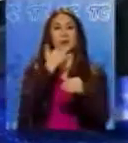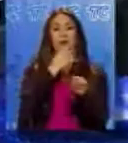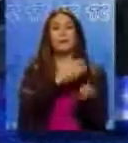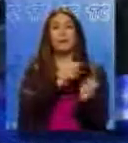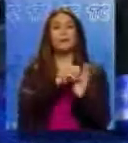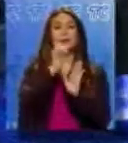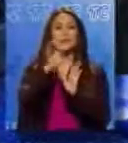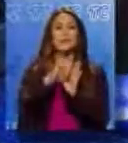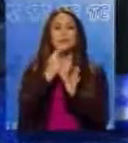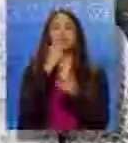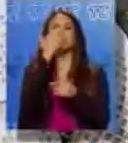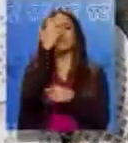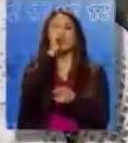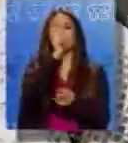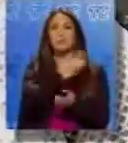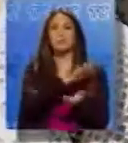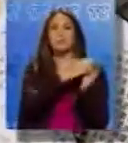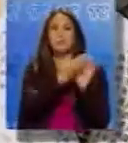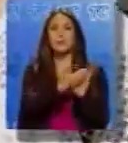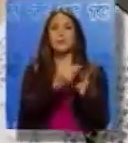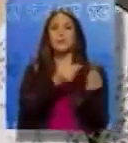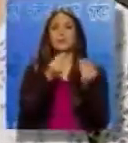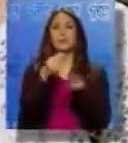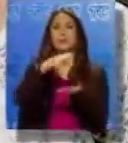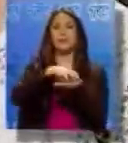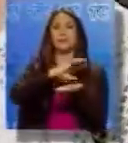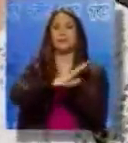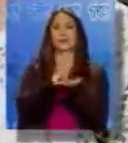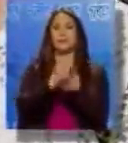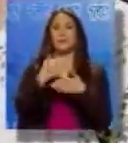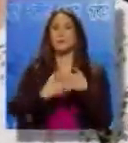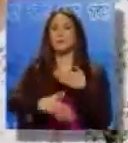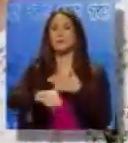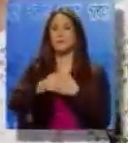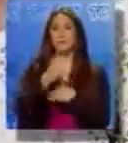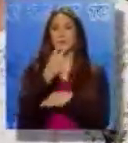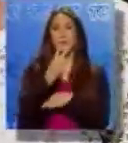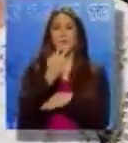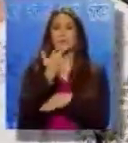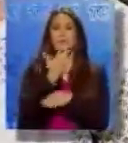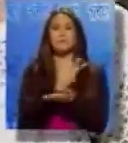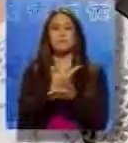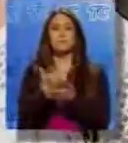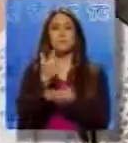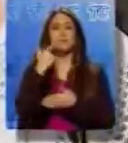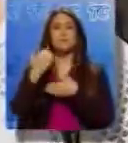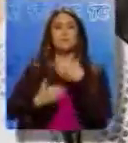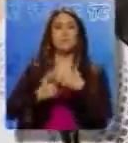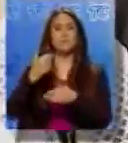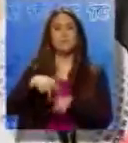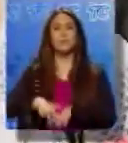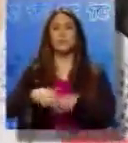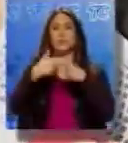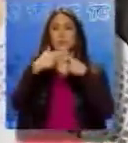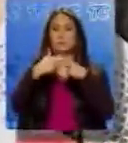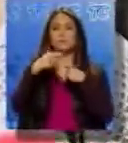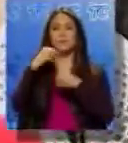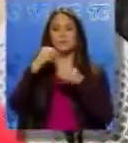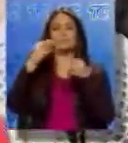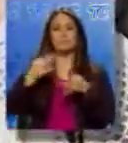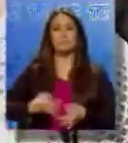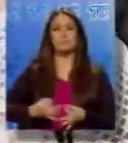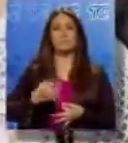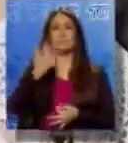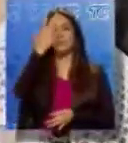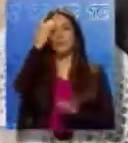de inequidad fundamental. Se entregarán en asamblea en un plazo no mayor a unas 2 o 3 semanas y luego iniciará ya el tratamiento oficial que